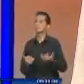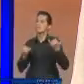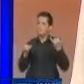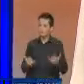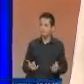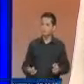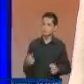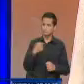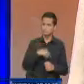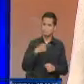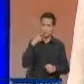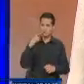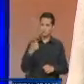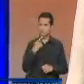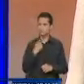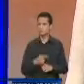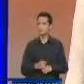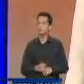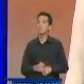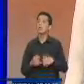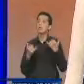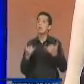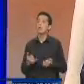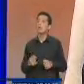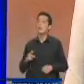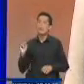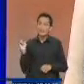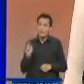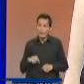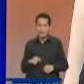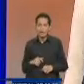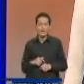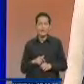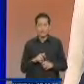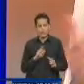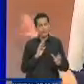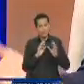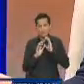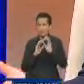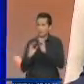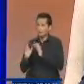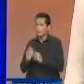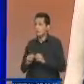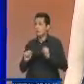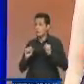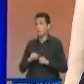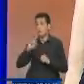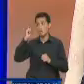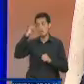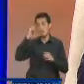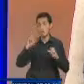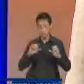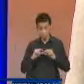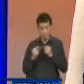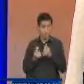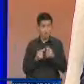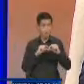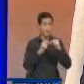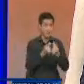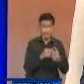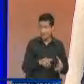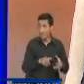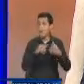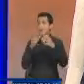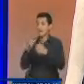señala Juan, preasumiendo que debería haber cercanía con estos sectores sociales hacia el gobierno, deberíamos entonces también